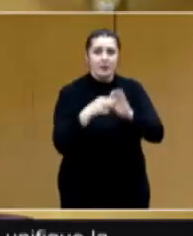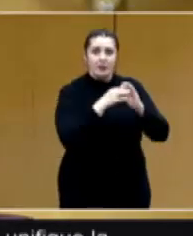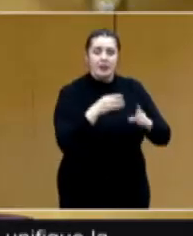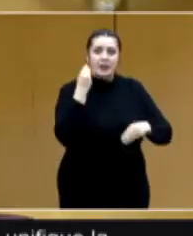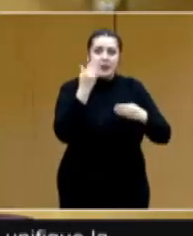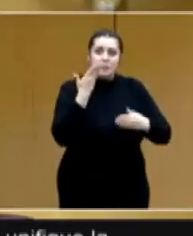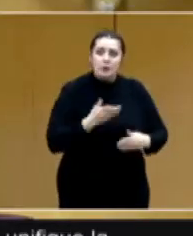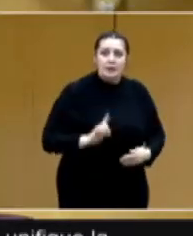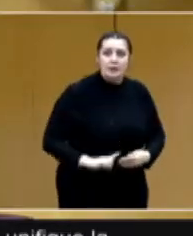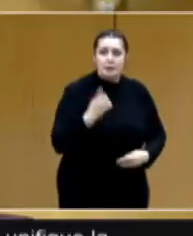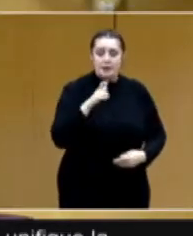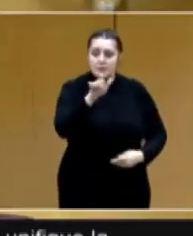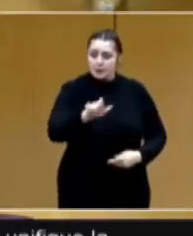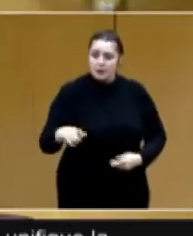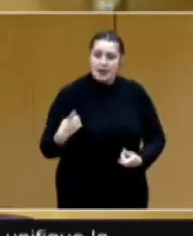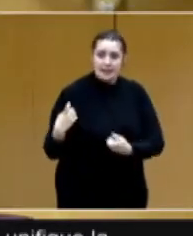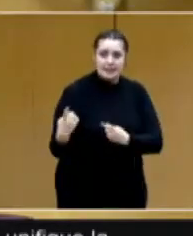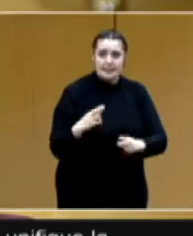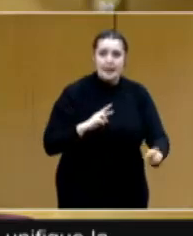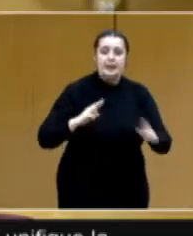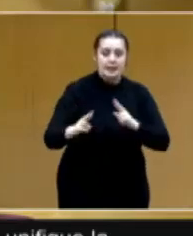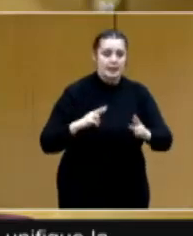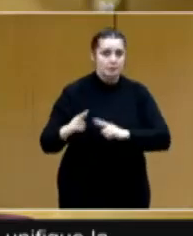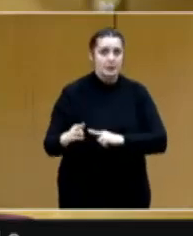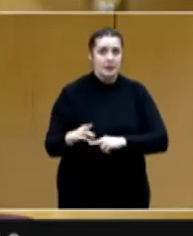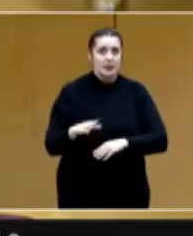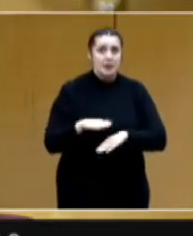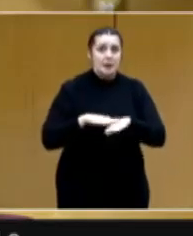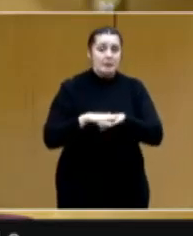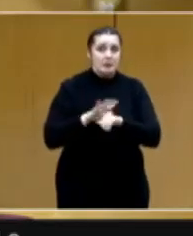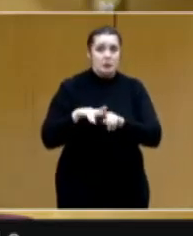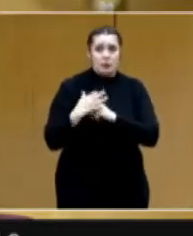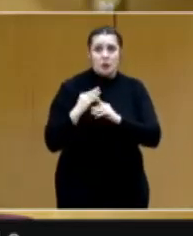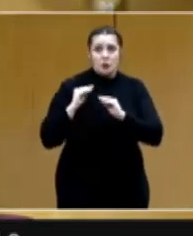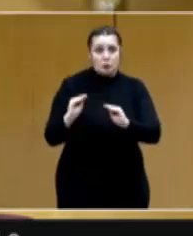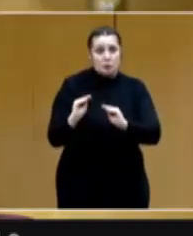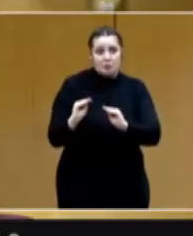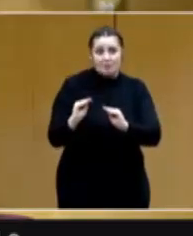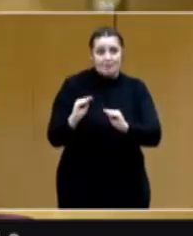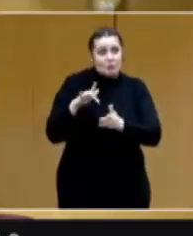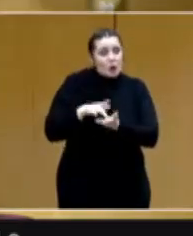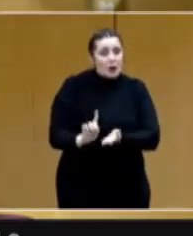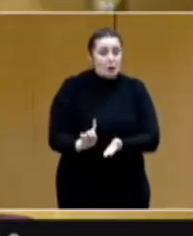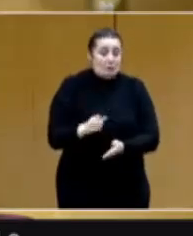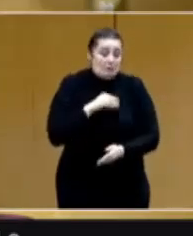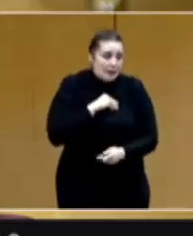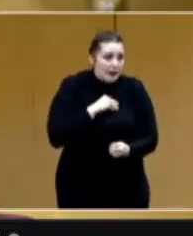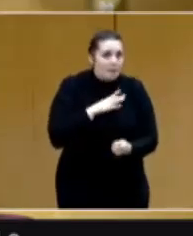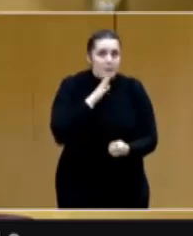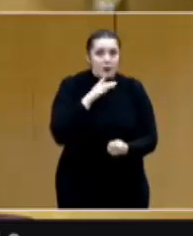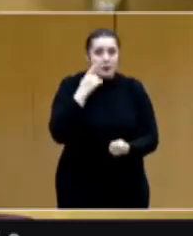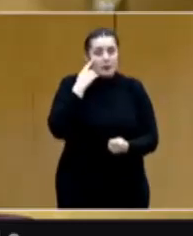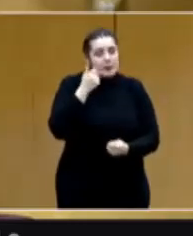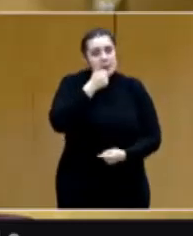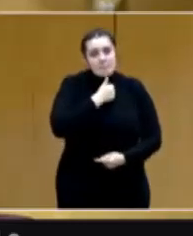se den respuestas en las personas Lamento que no se haya hecho en su caso concretamente pero creo que hay que tener esa paciencia para